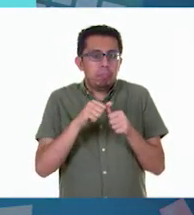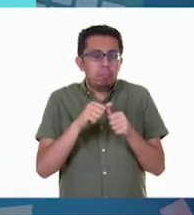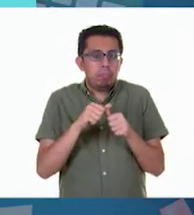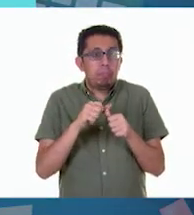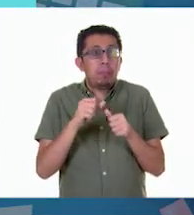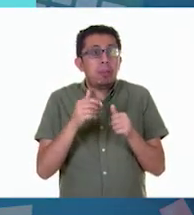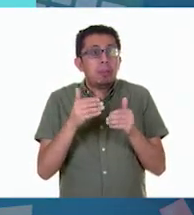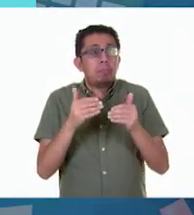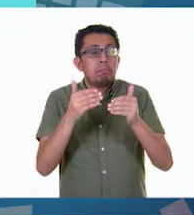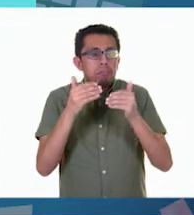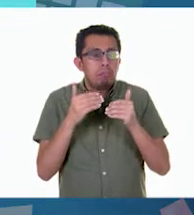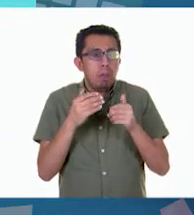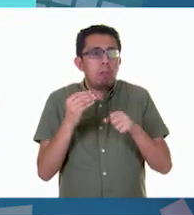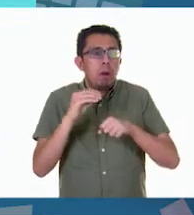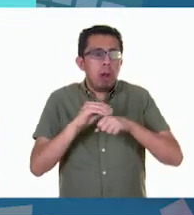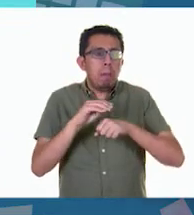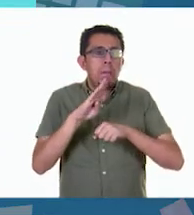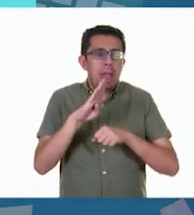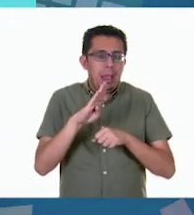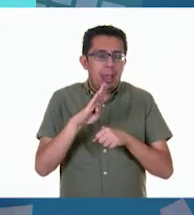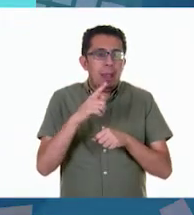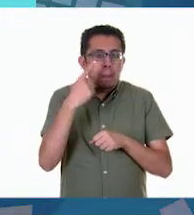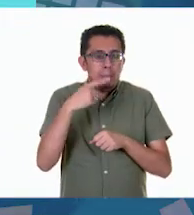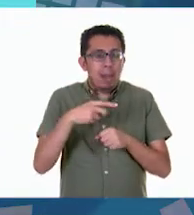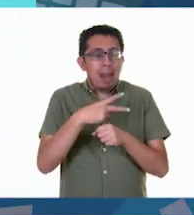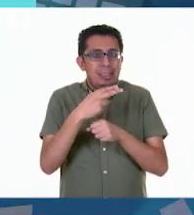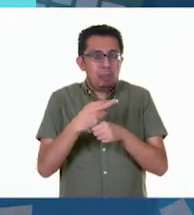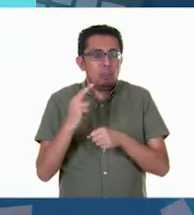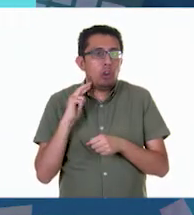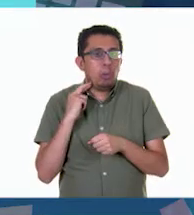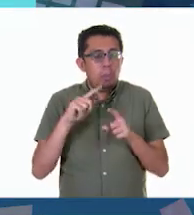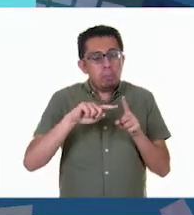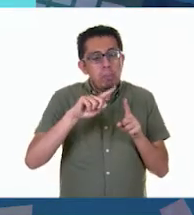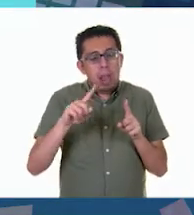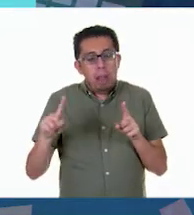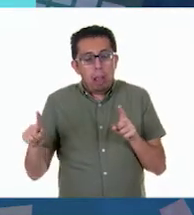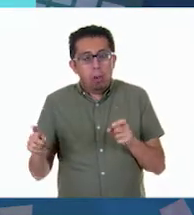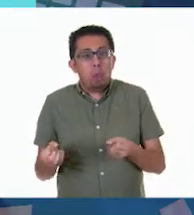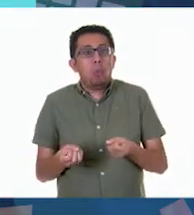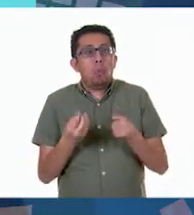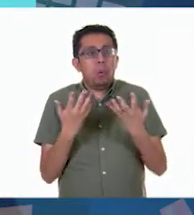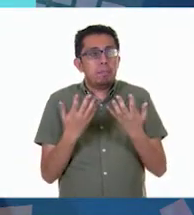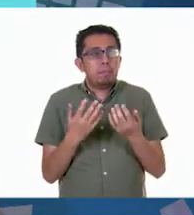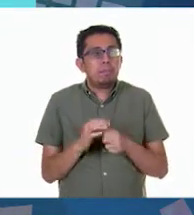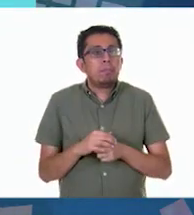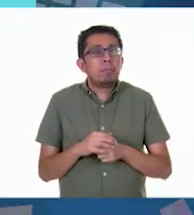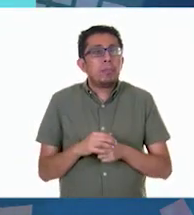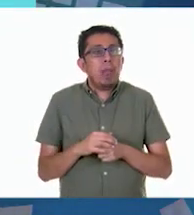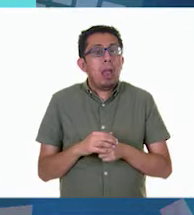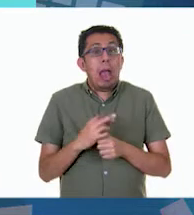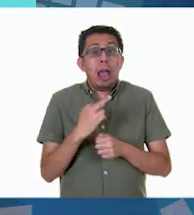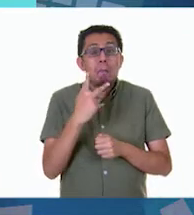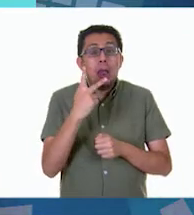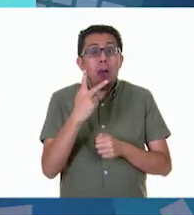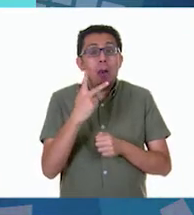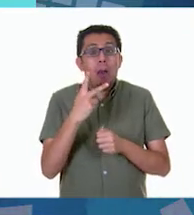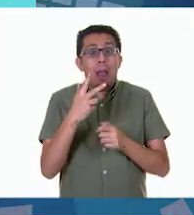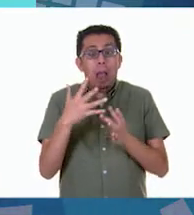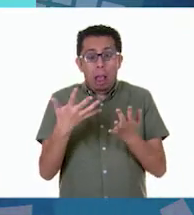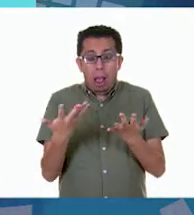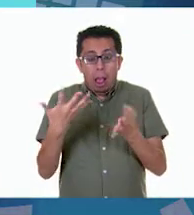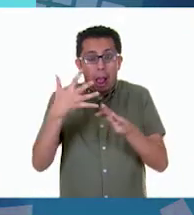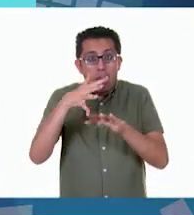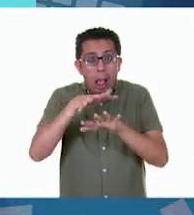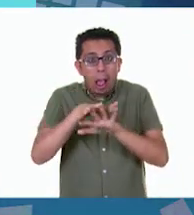para señalar cuánto caminó el segundo robot. Y si ponemos en un solo segmento de recta los